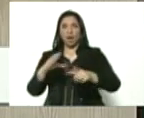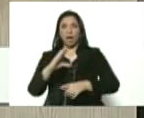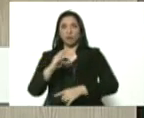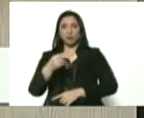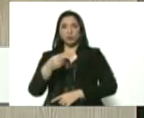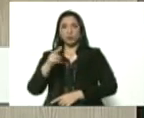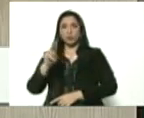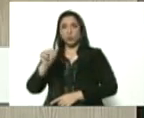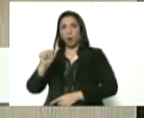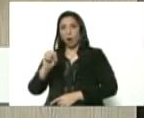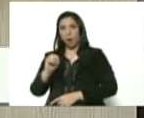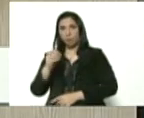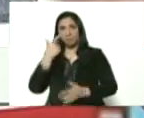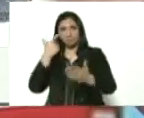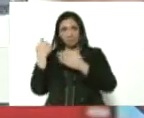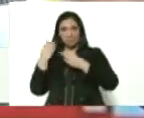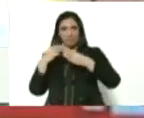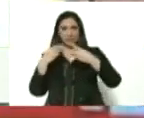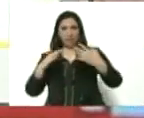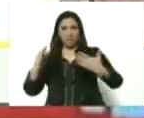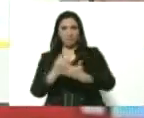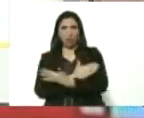material incautado.